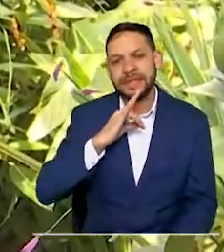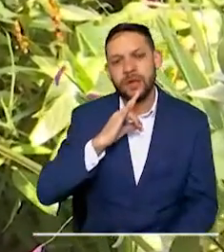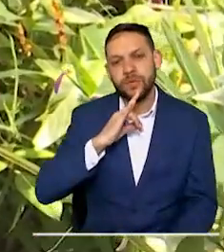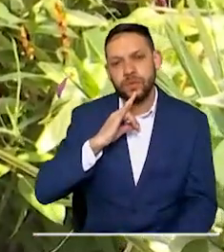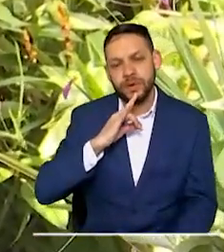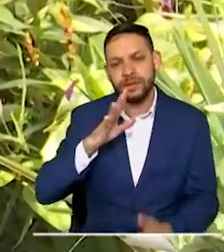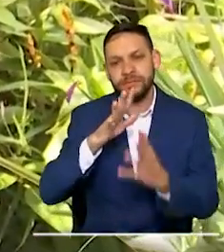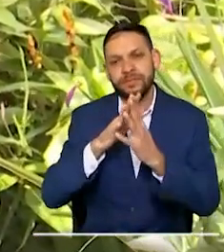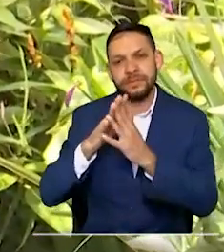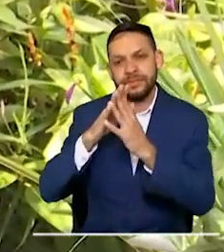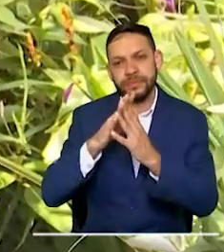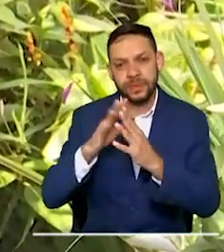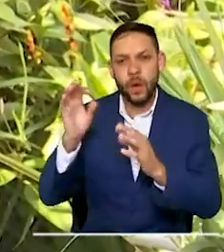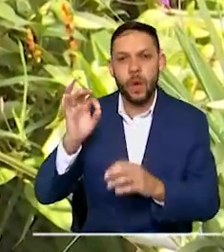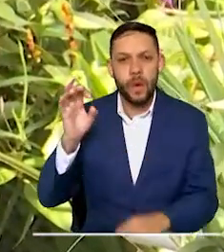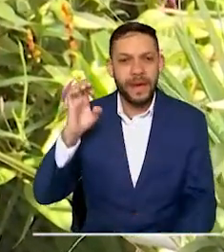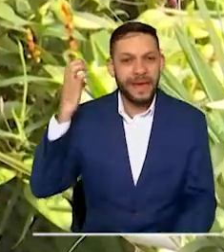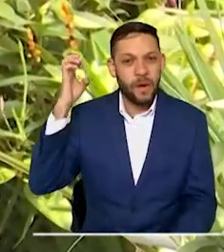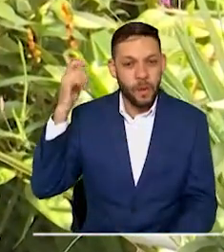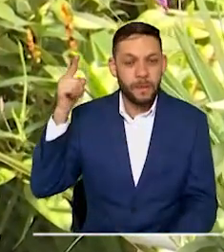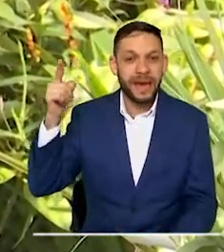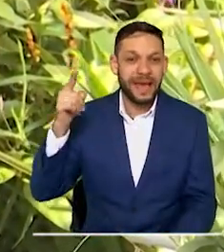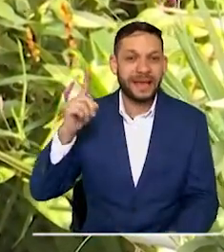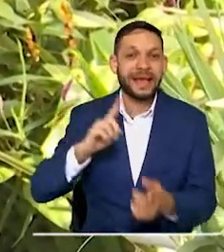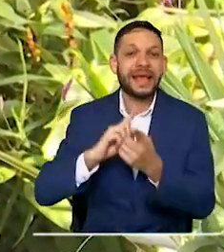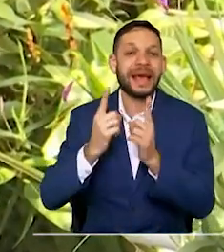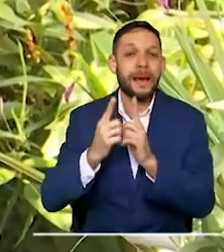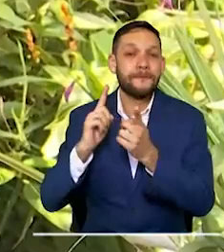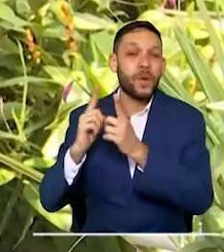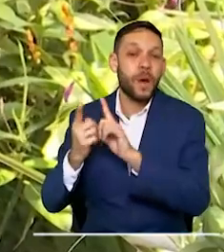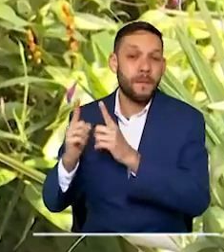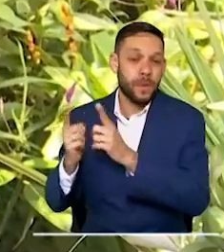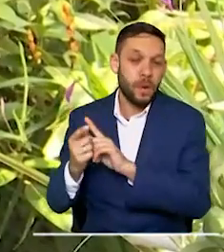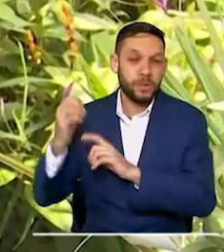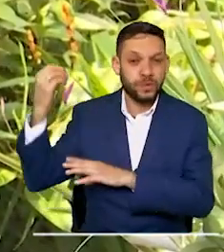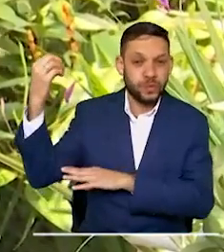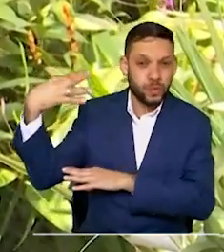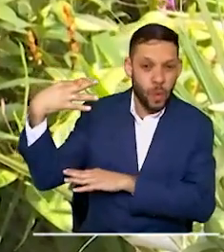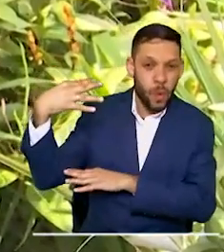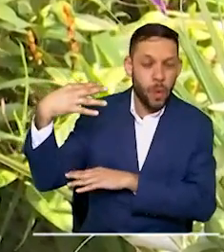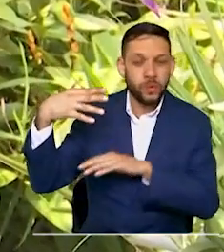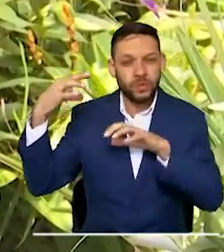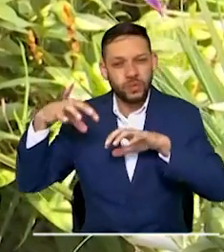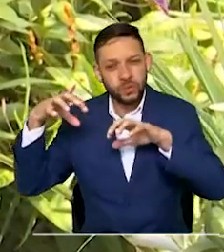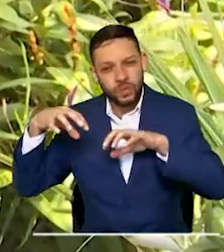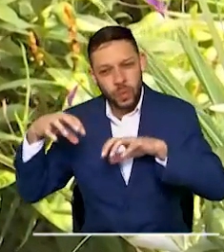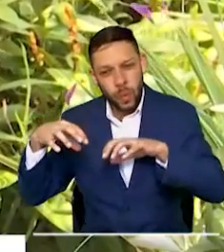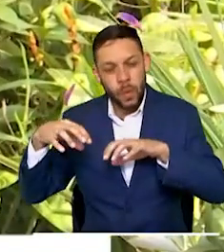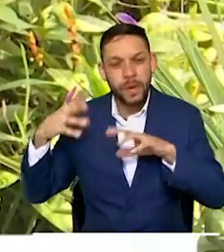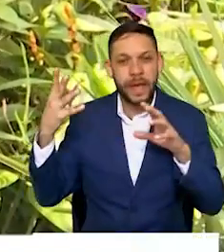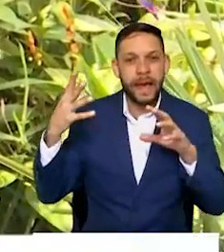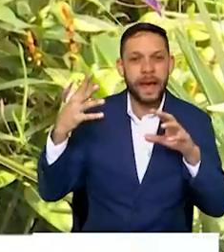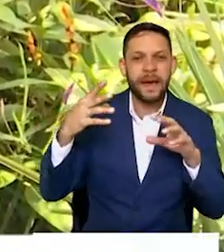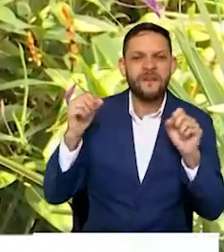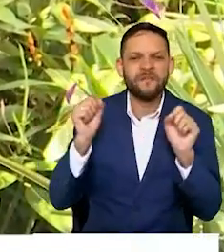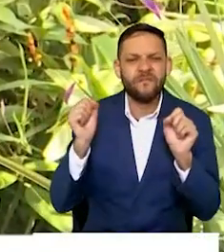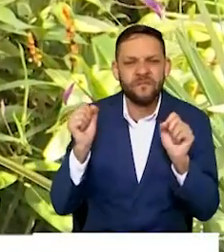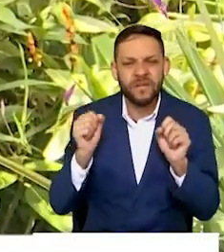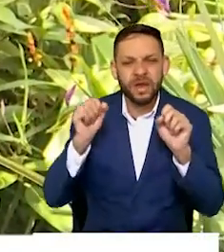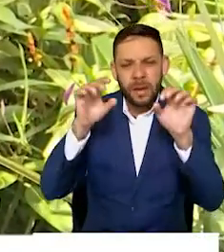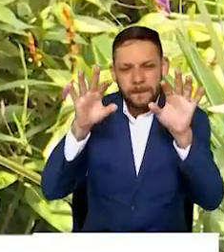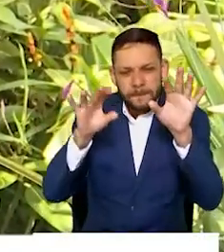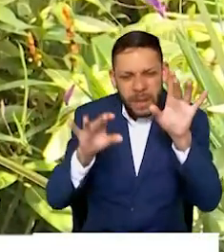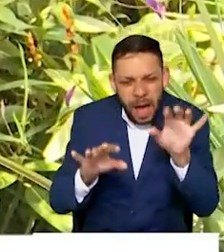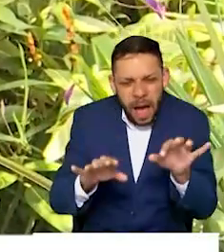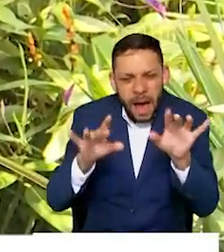Europa, donde hay estaciones, porque allá el verano es muy corto. Entonces, en el caso de la vitamina D25